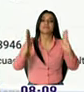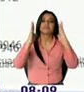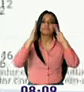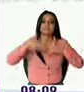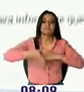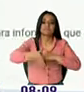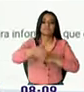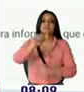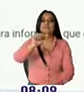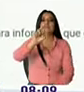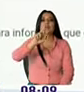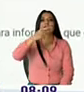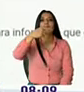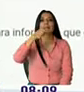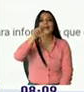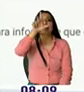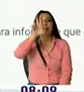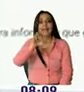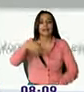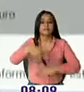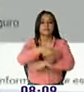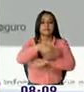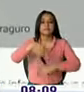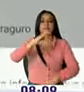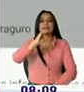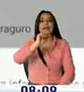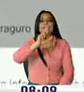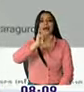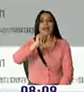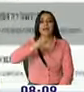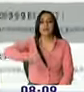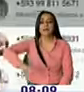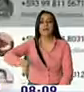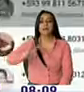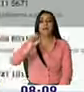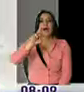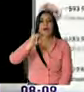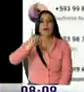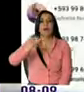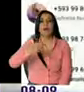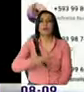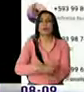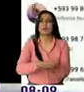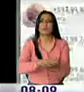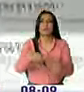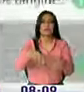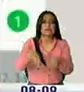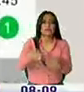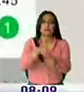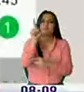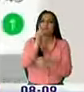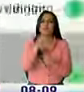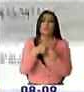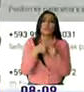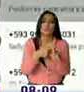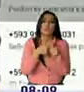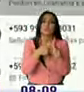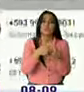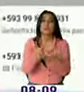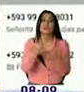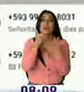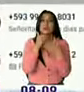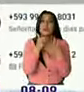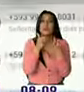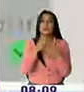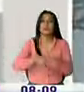Media. Cayarama y Saraguro, es un desastre. Por favor, la Argelia necesita urgente ayuda. Hace un momento la tubería rota